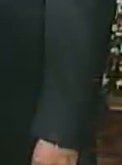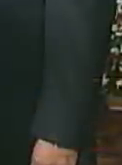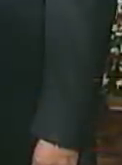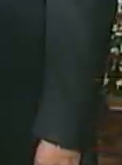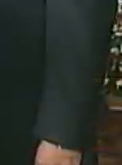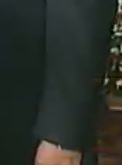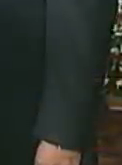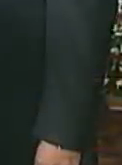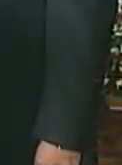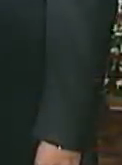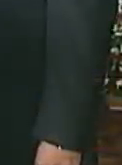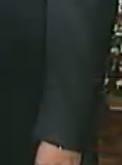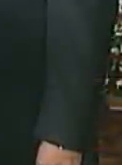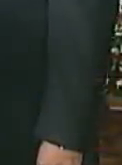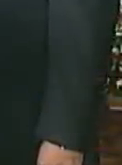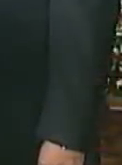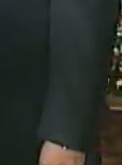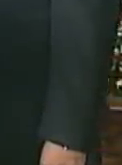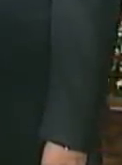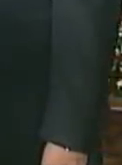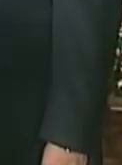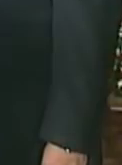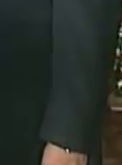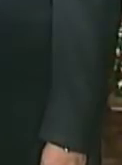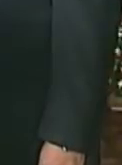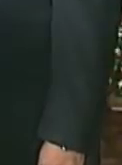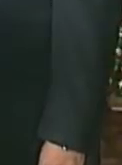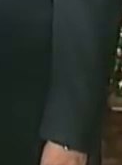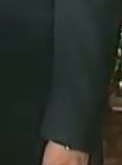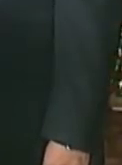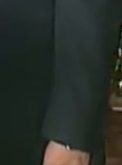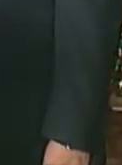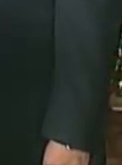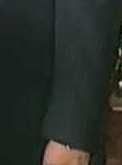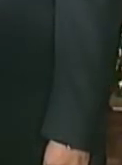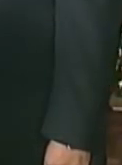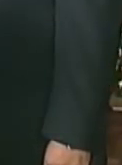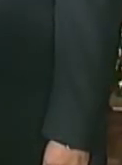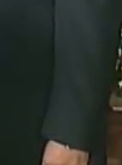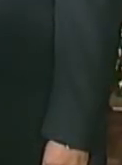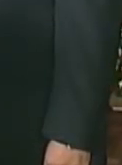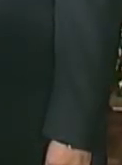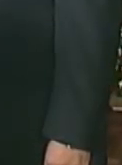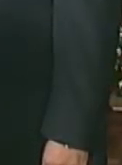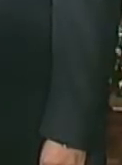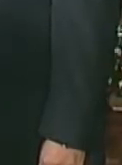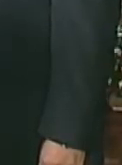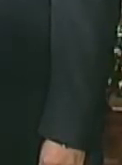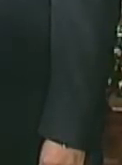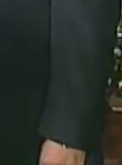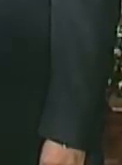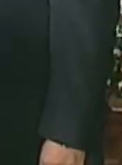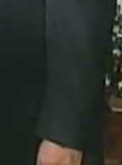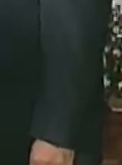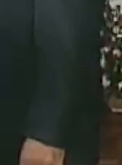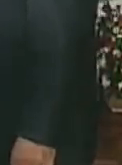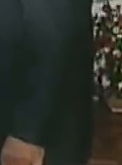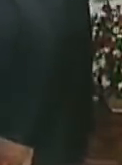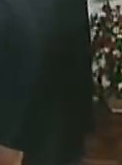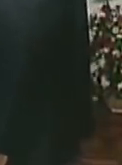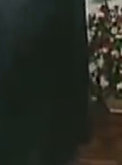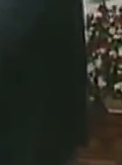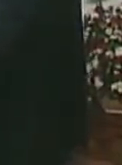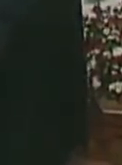mordaz, incisivo y con toques humorísticos en sus artículos. Trabajó en medios como Ciudad Caracas y conducía un programa de